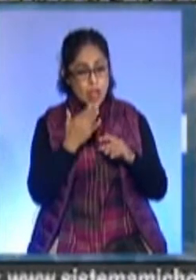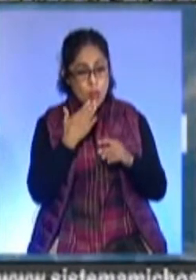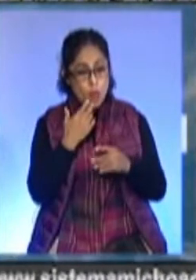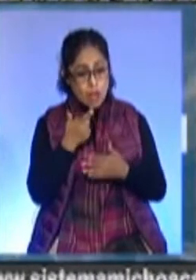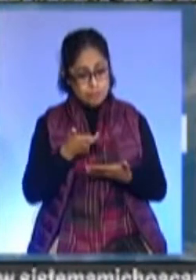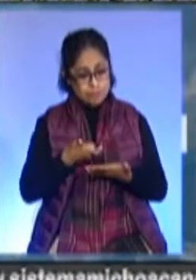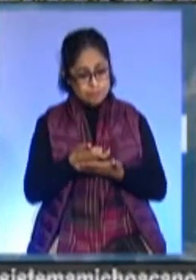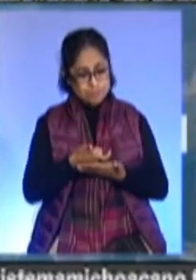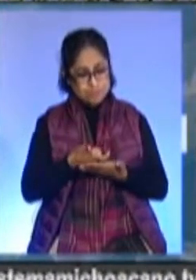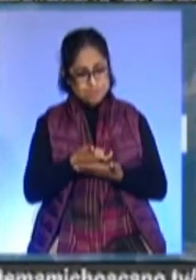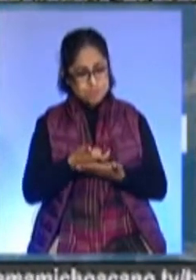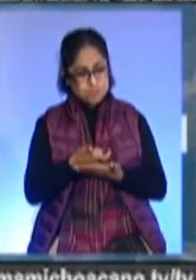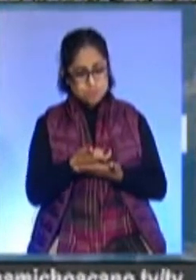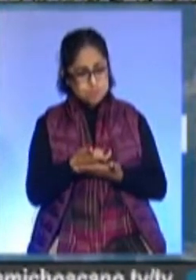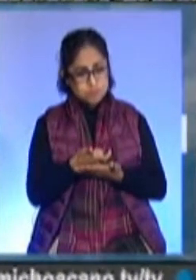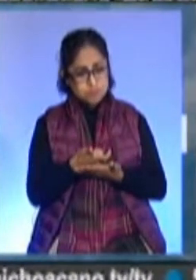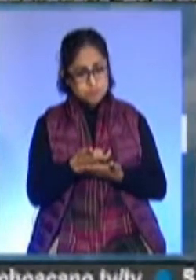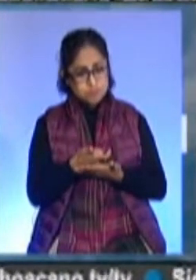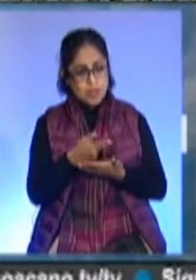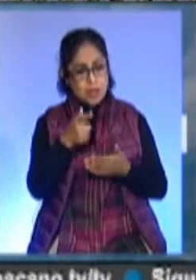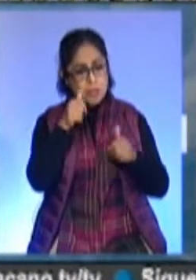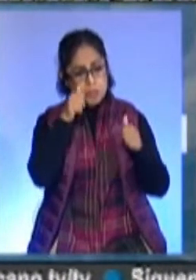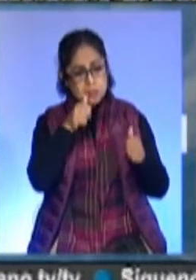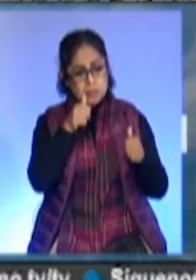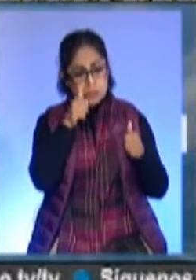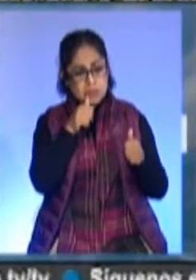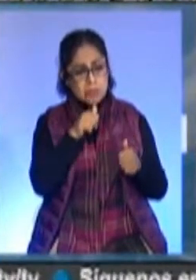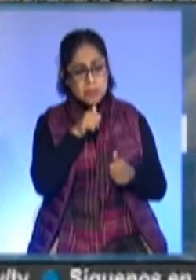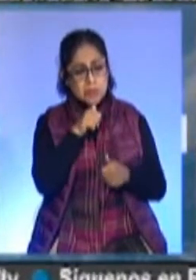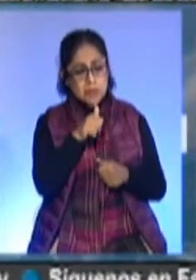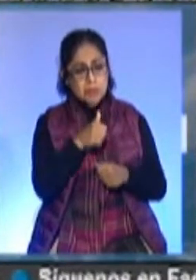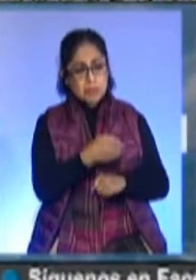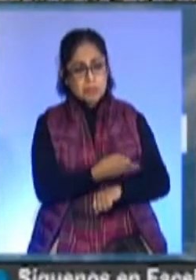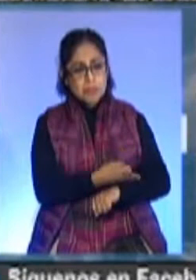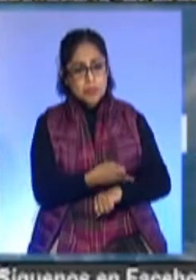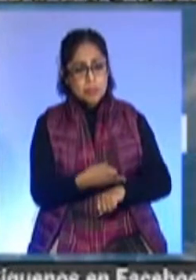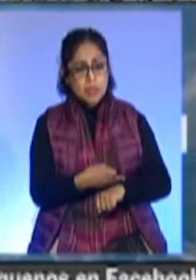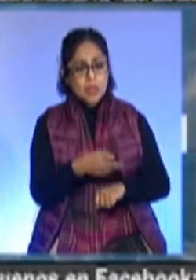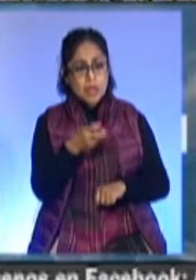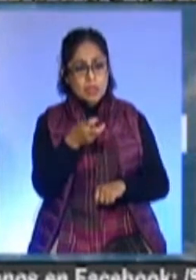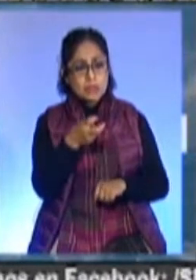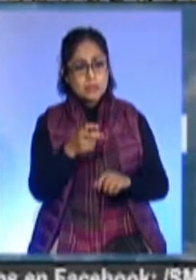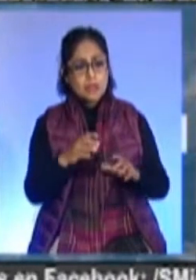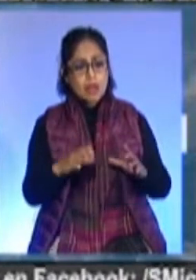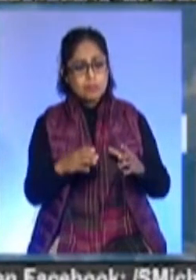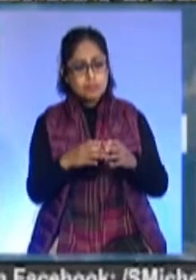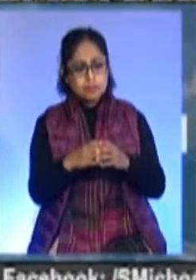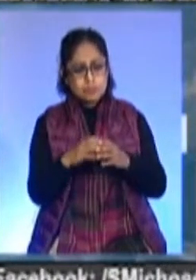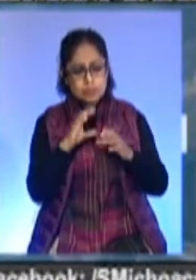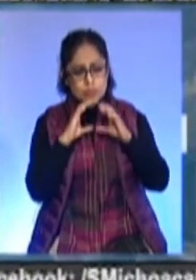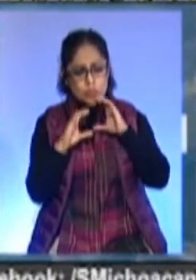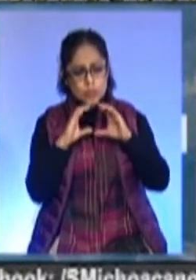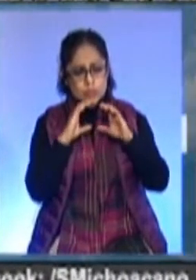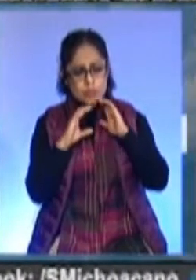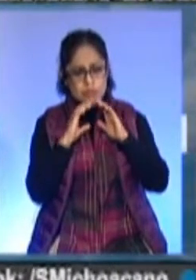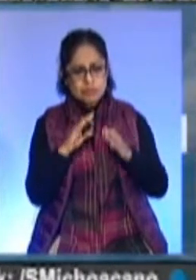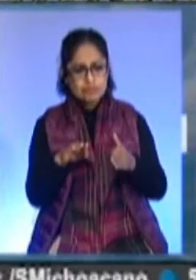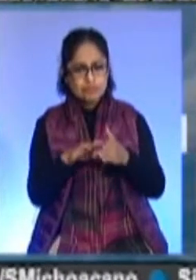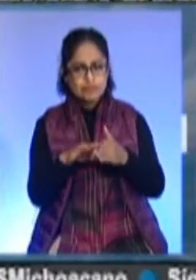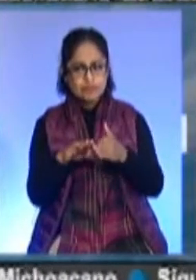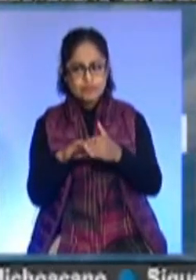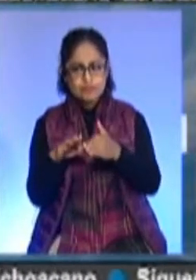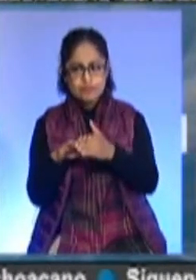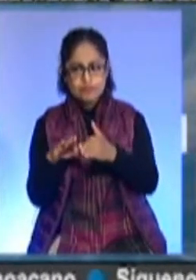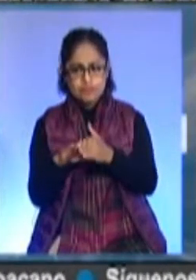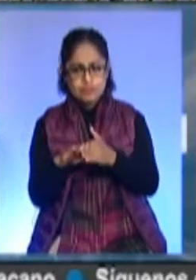de remesas, no estuvieran al pendiente de sus familias, no estuvieran en esa comunicación permanente, fija, pero